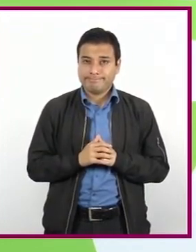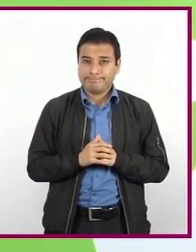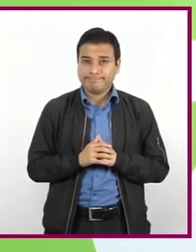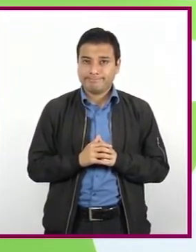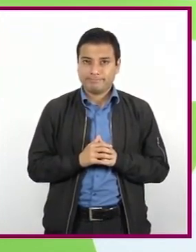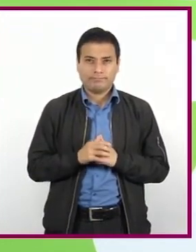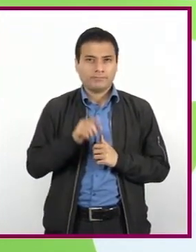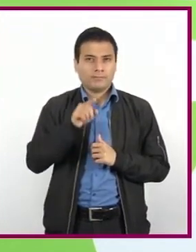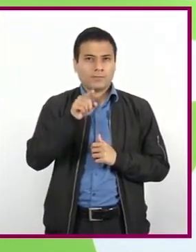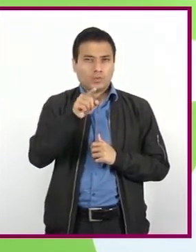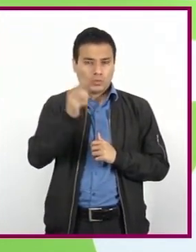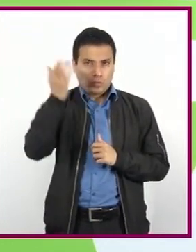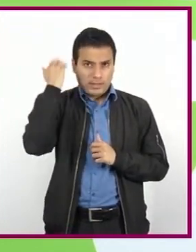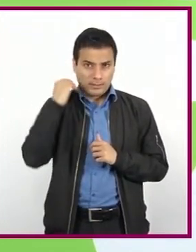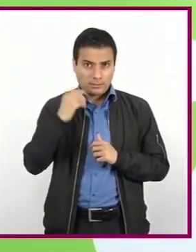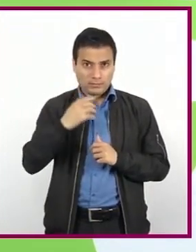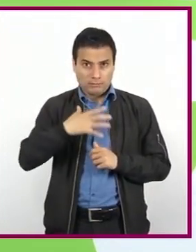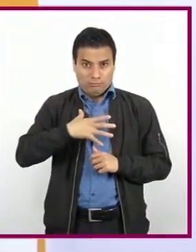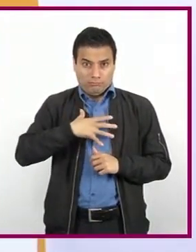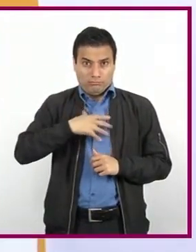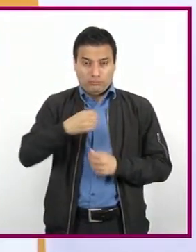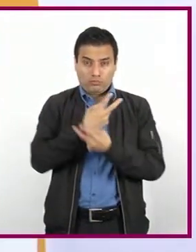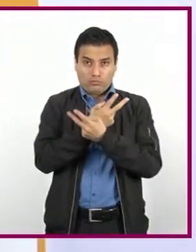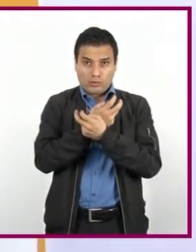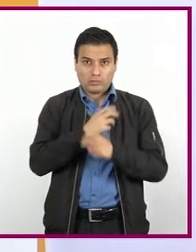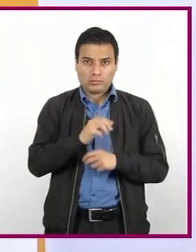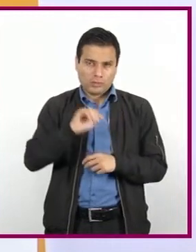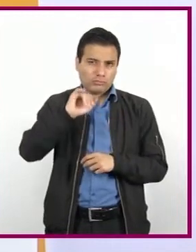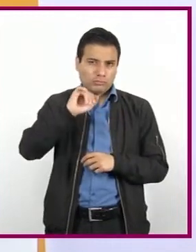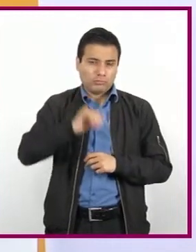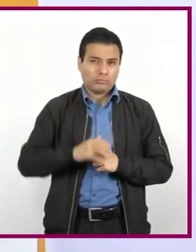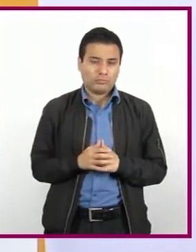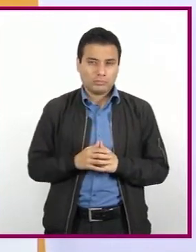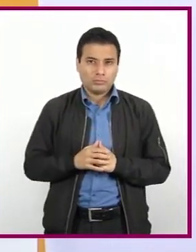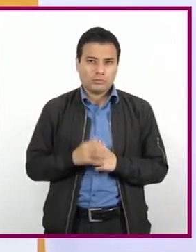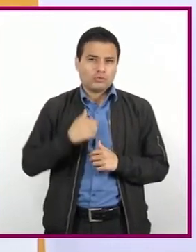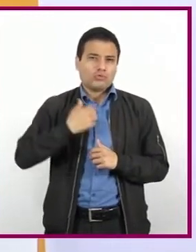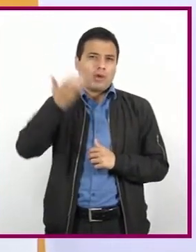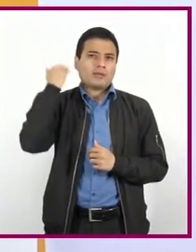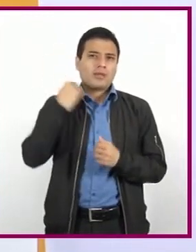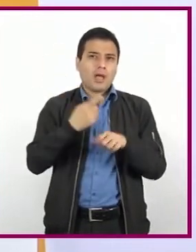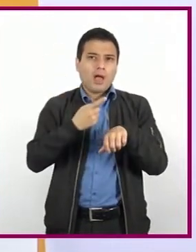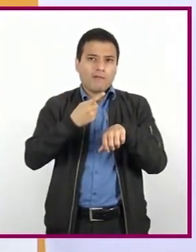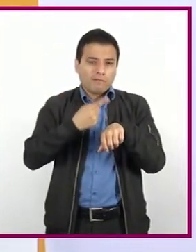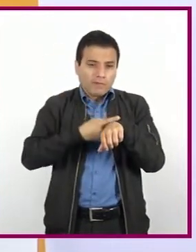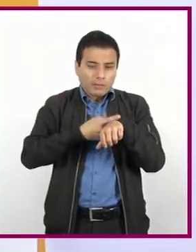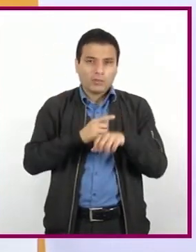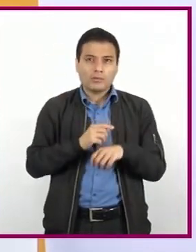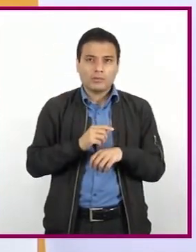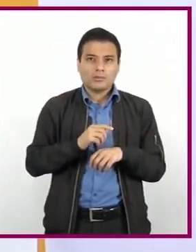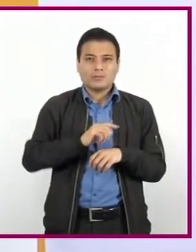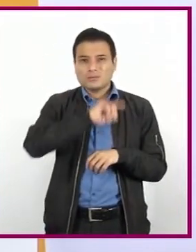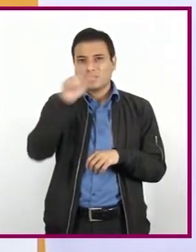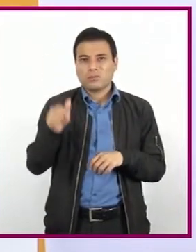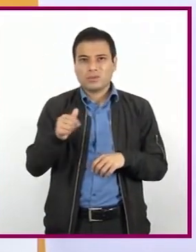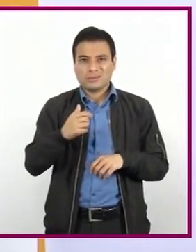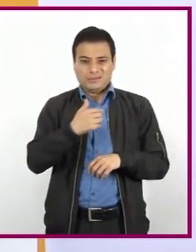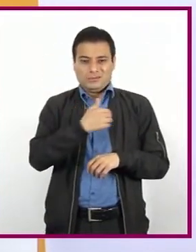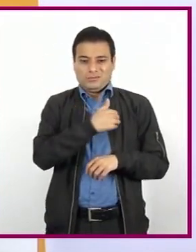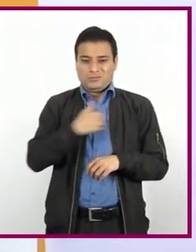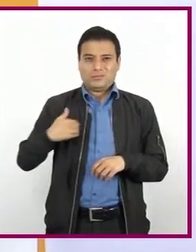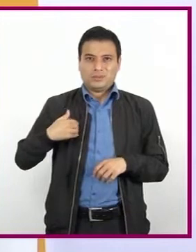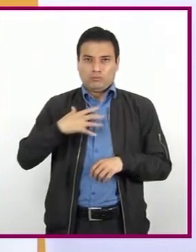¿Alguna vez te has tomado una radiografía? Sí, maestra. Una vez que me enfermé y me tuvieron que sacar una radiografía del pecho